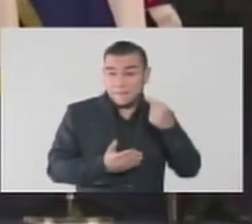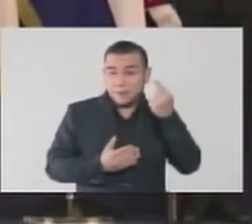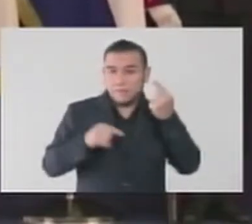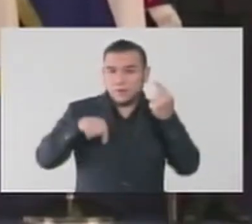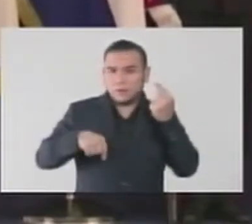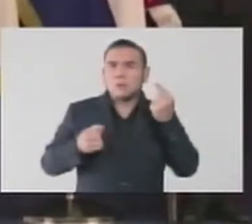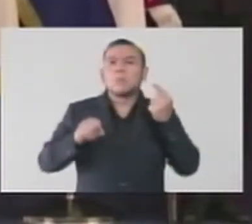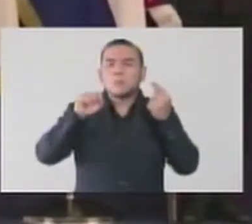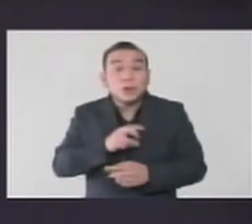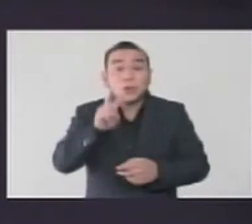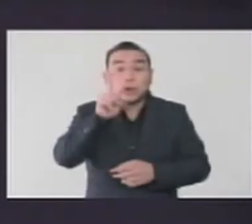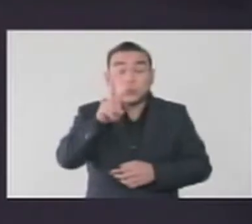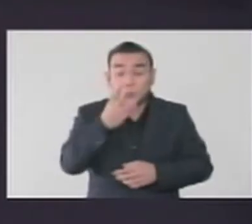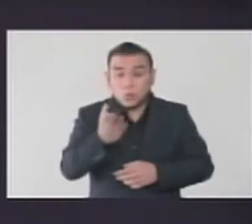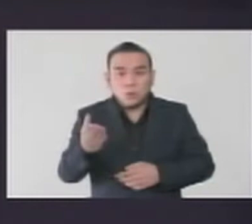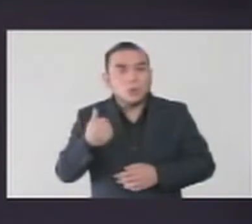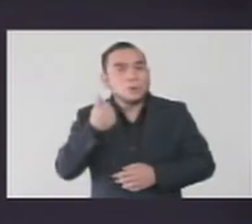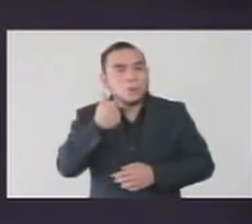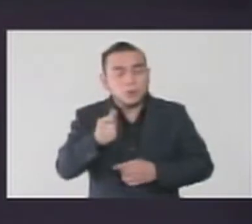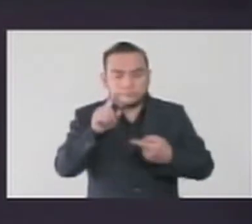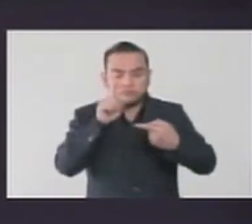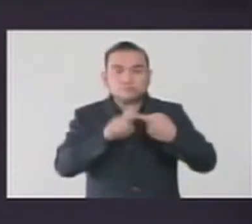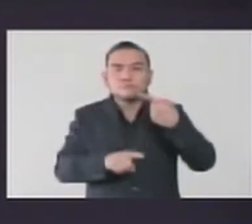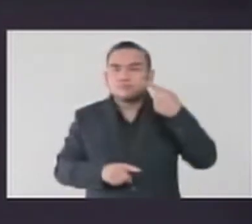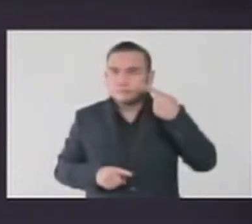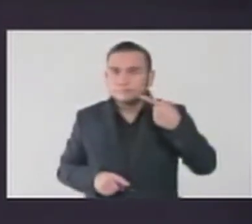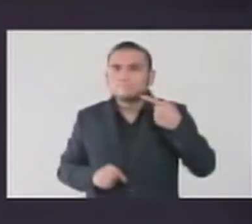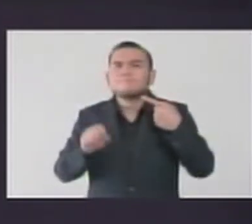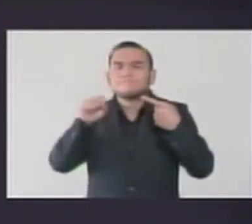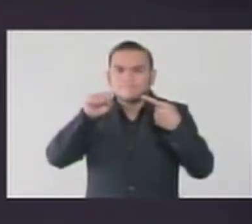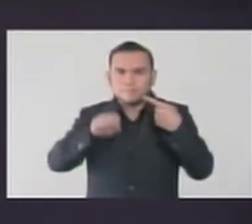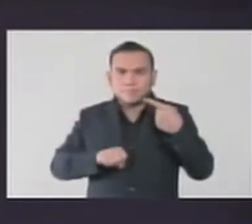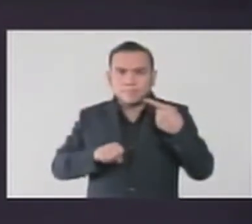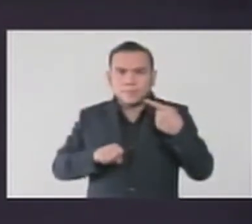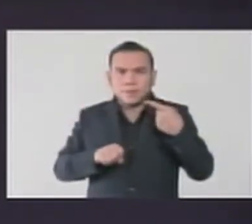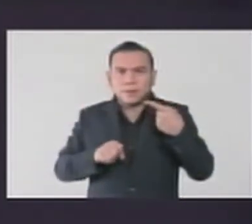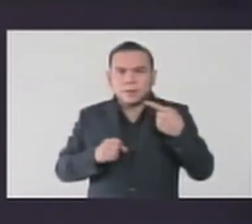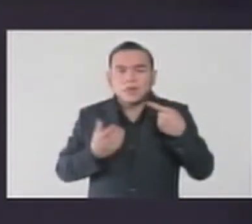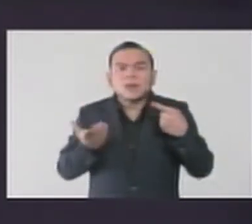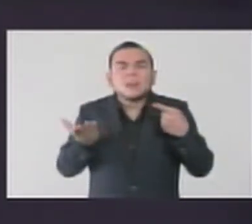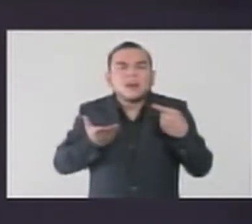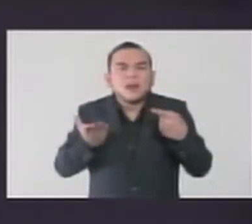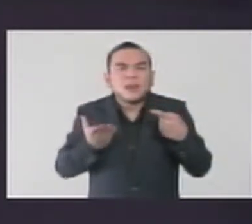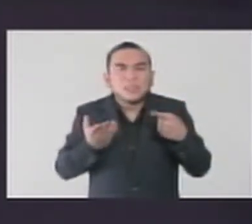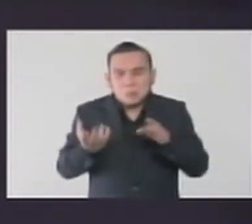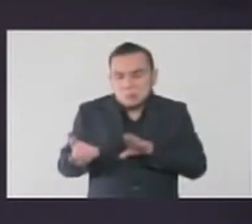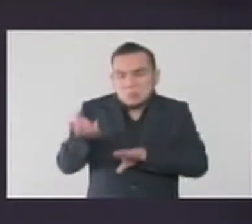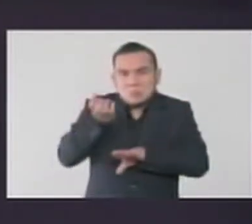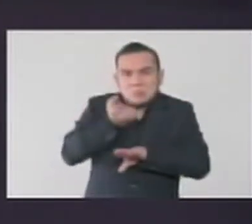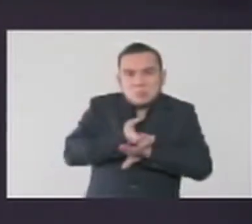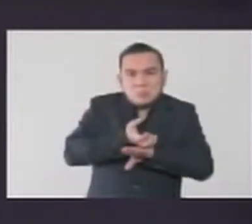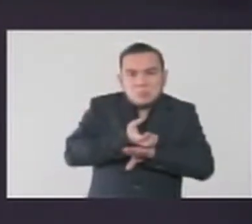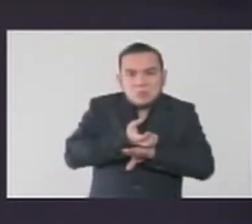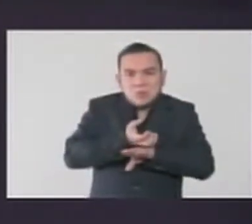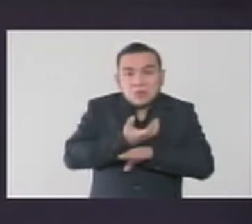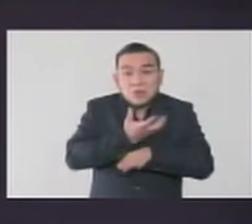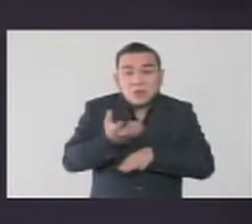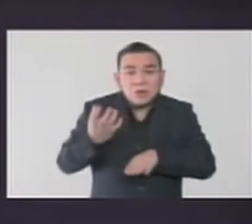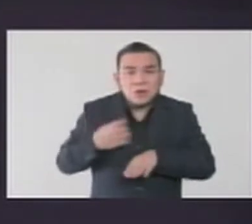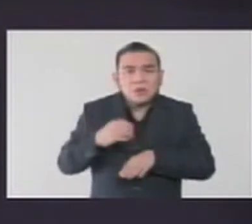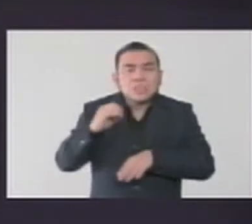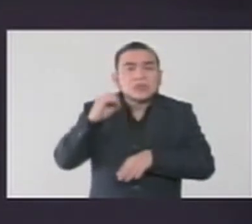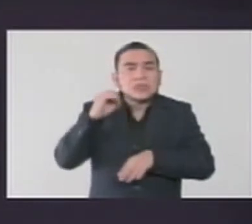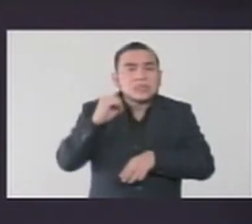ventajas una primera es que puede ser transportada incluso un poco arriba de los 0 grados